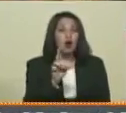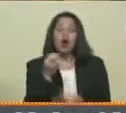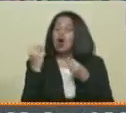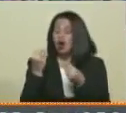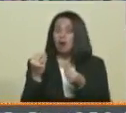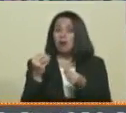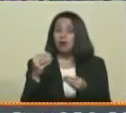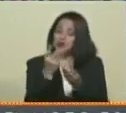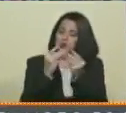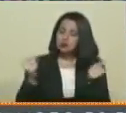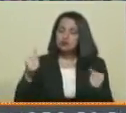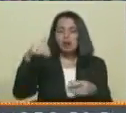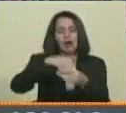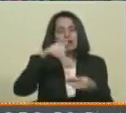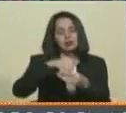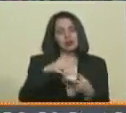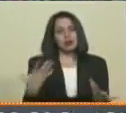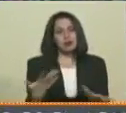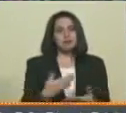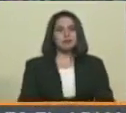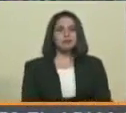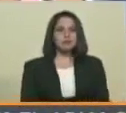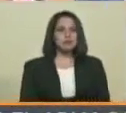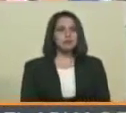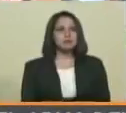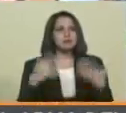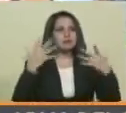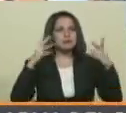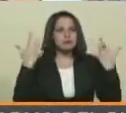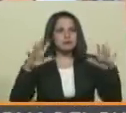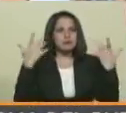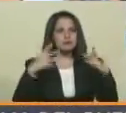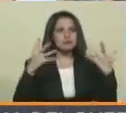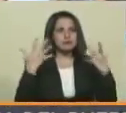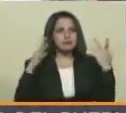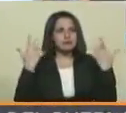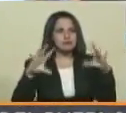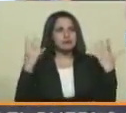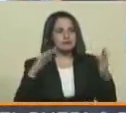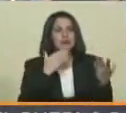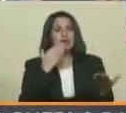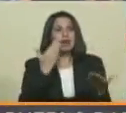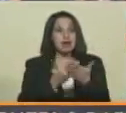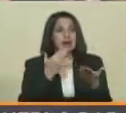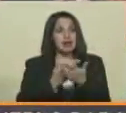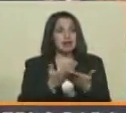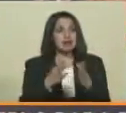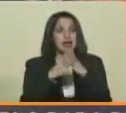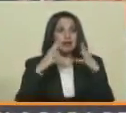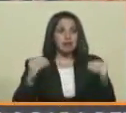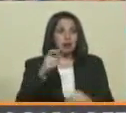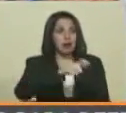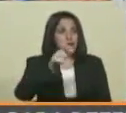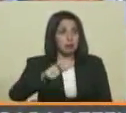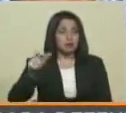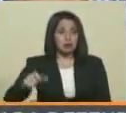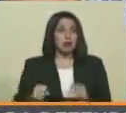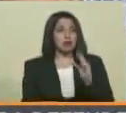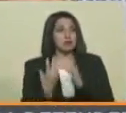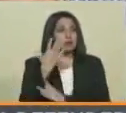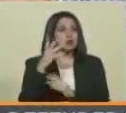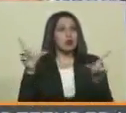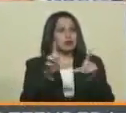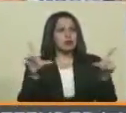elecciones y con votos. Gracias. Así es. Agradecidos con el señor Winston Vallenilla, presidente de la Fundación Televisora